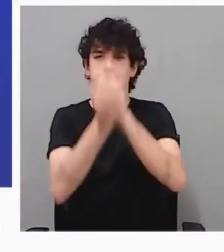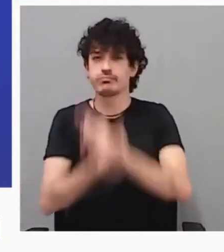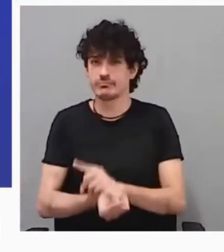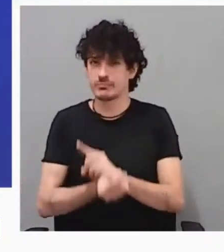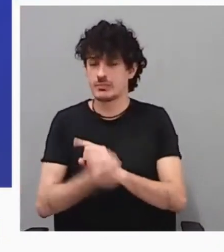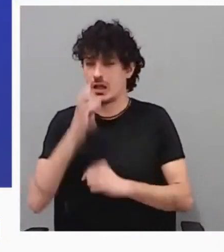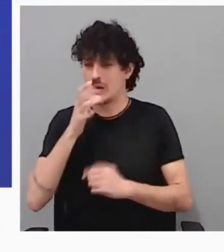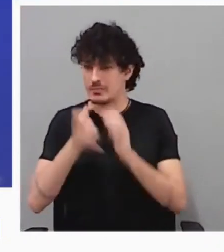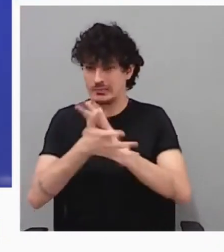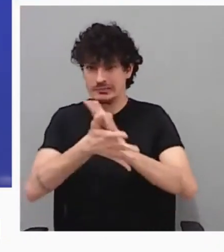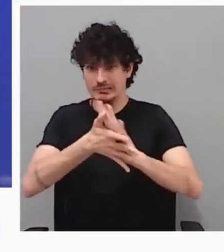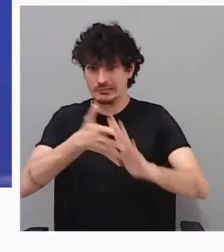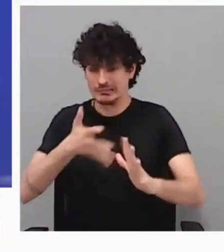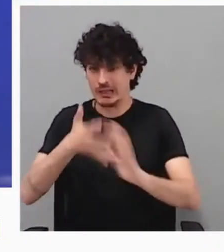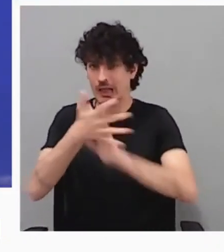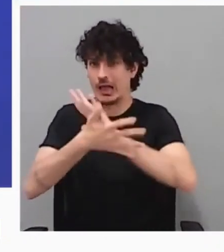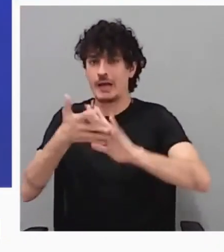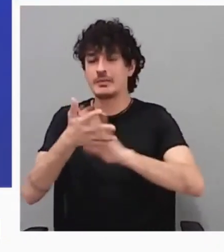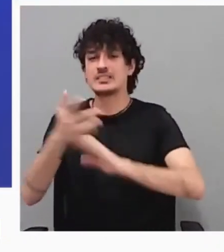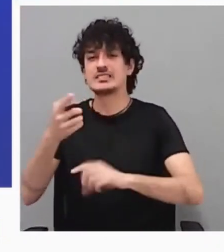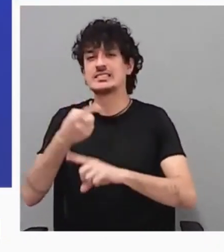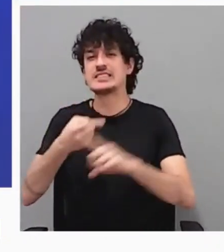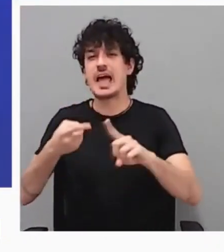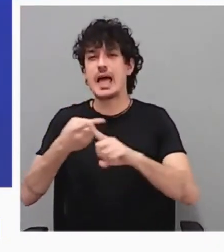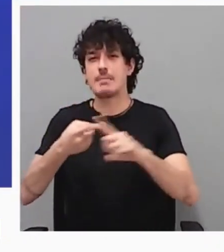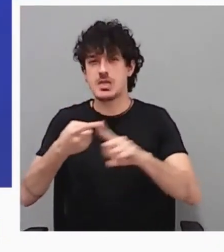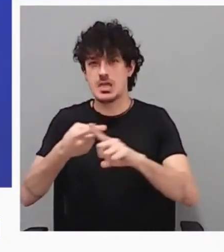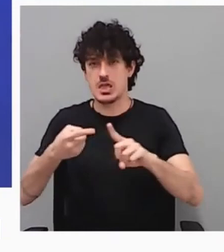a los semiconductores porque solo tengo un minuto.